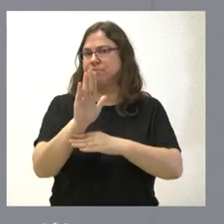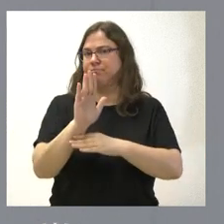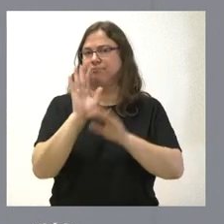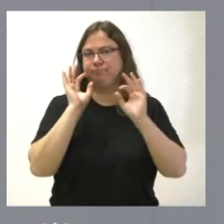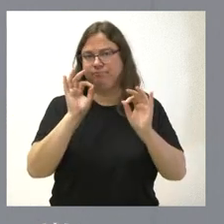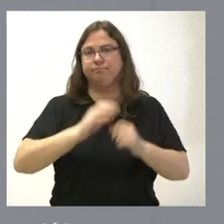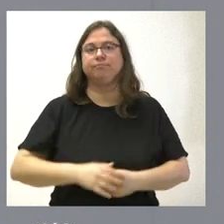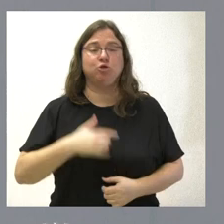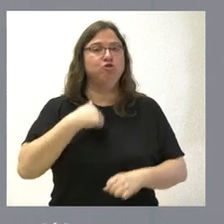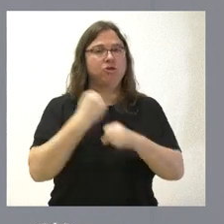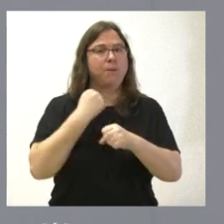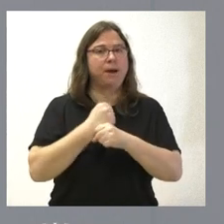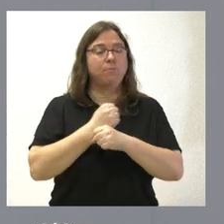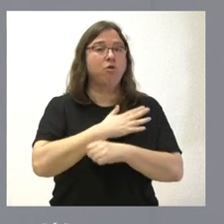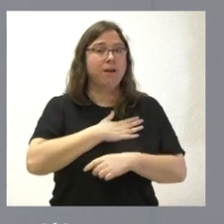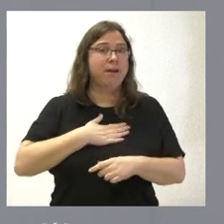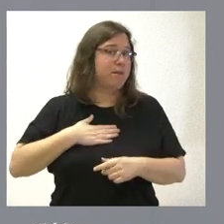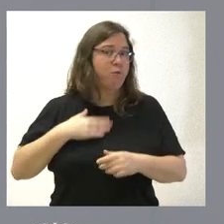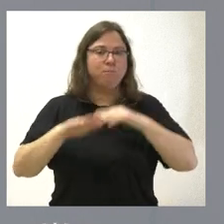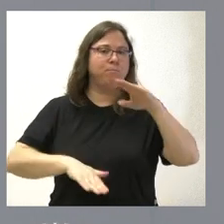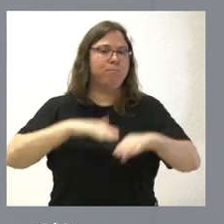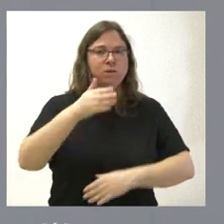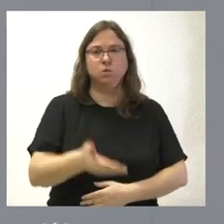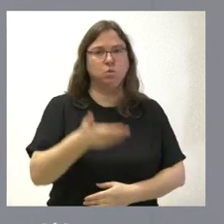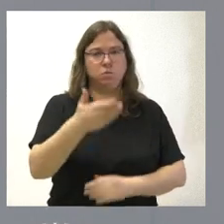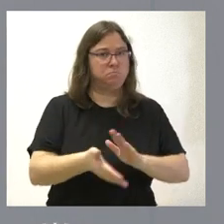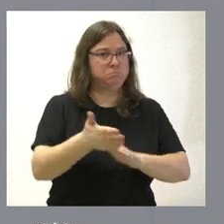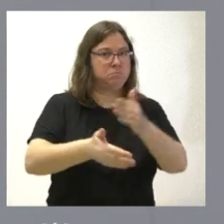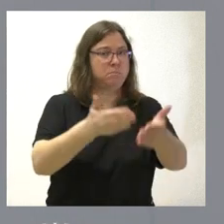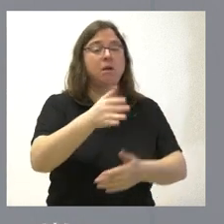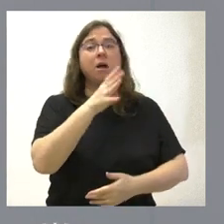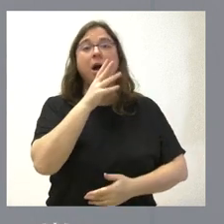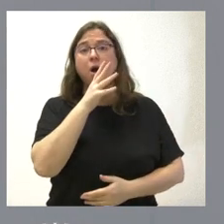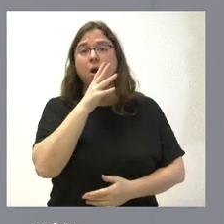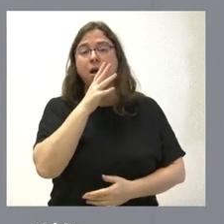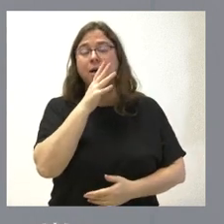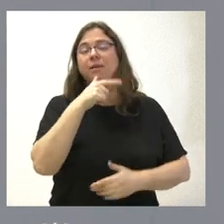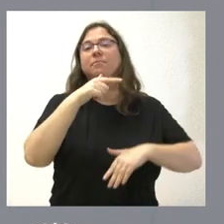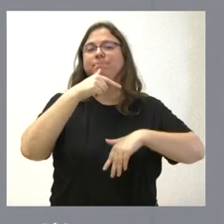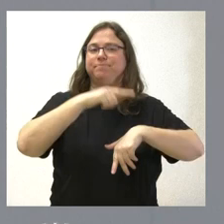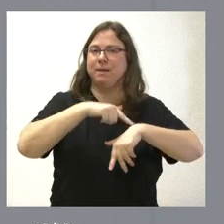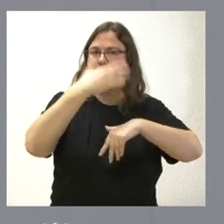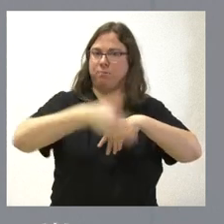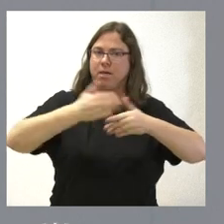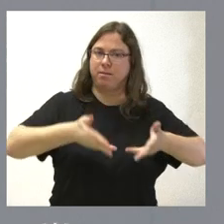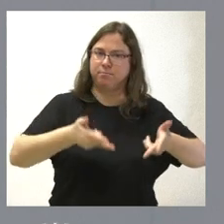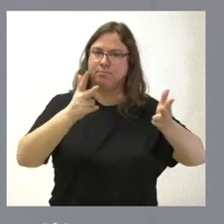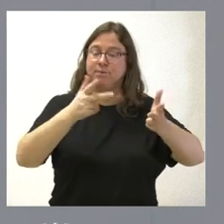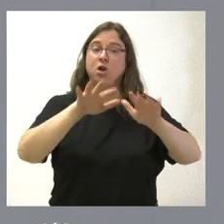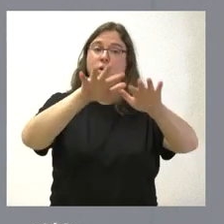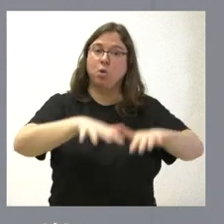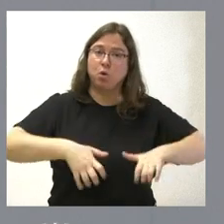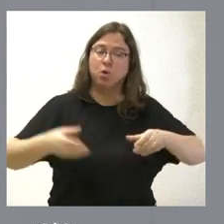estamos trabajando y este paso es determinante en esa dirección y ahora por tanto vamos a dejar el plazo suficiente para que las Cortes lo